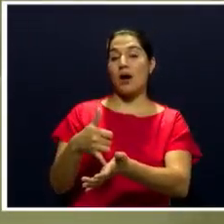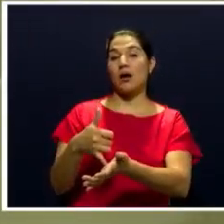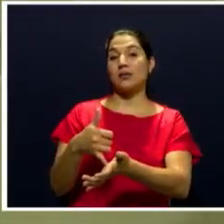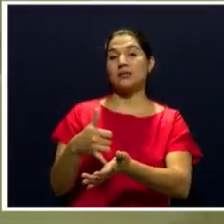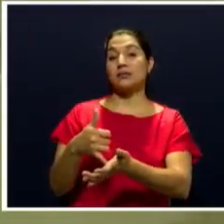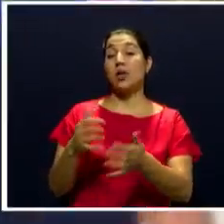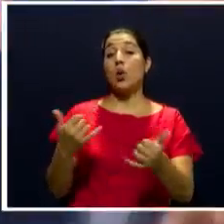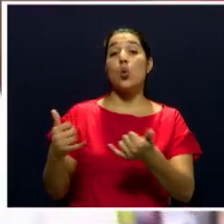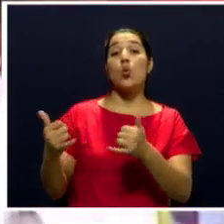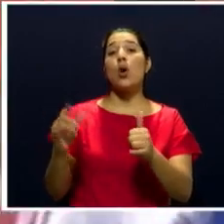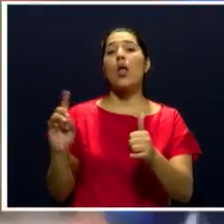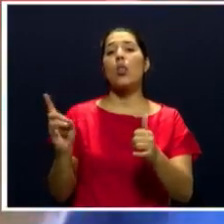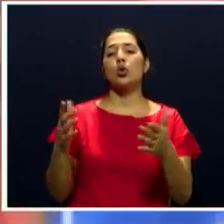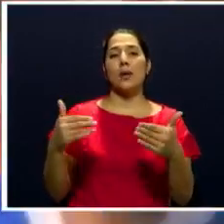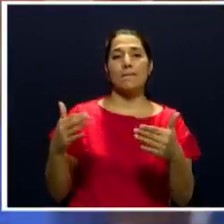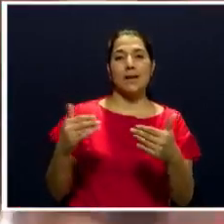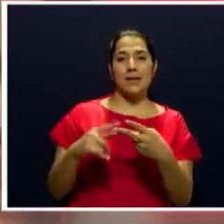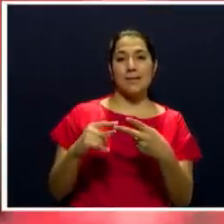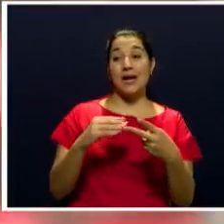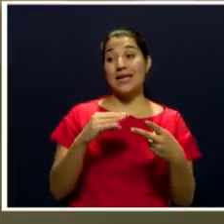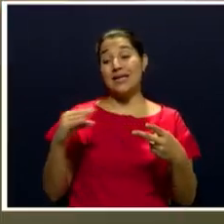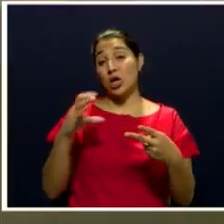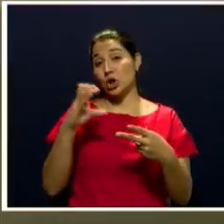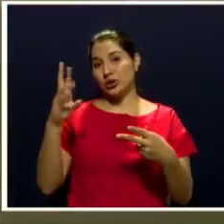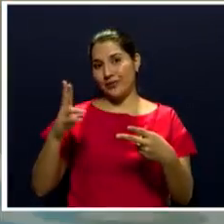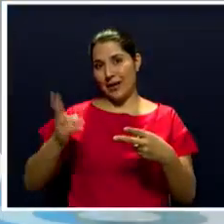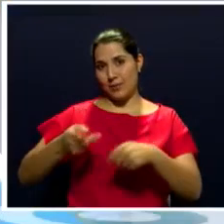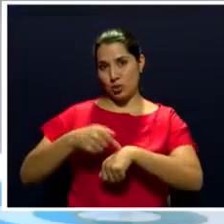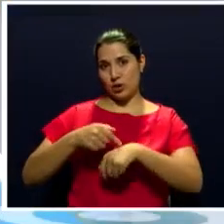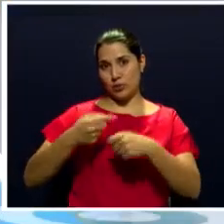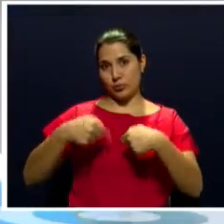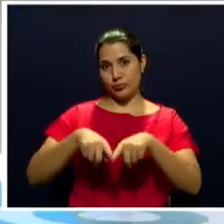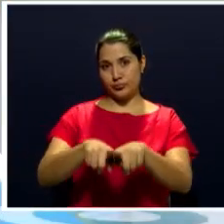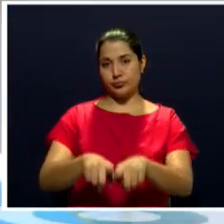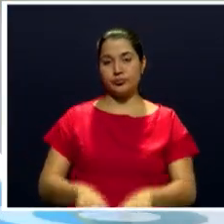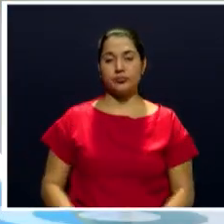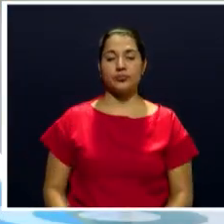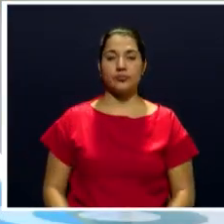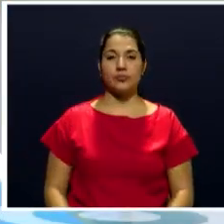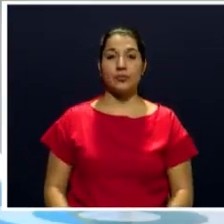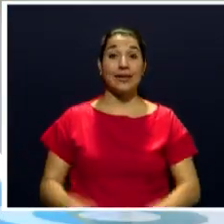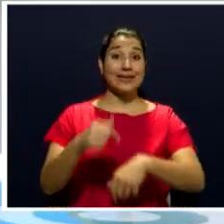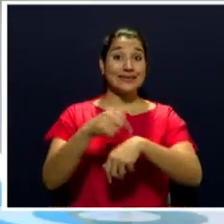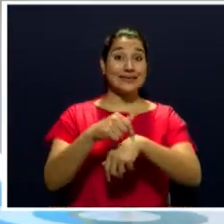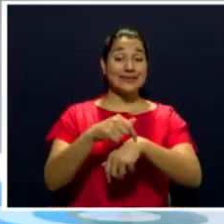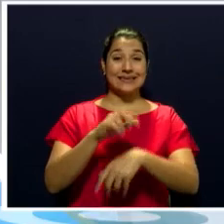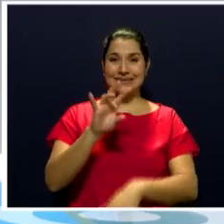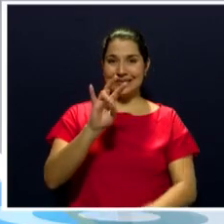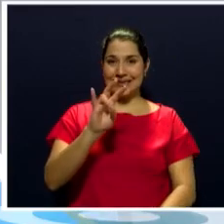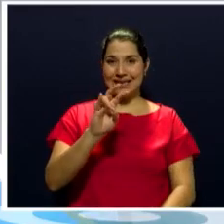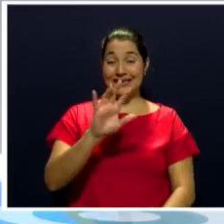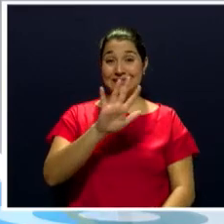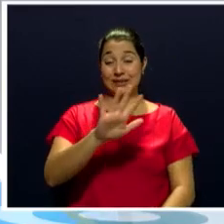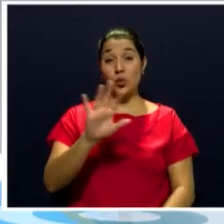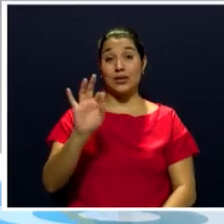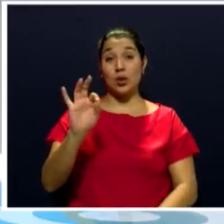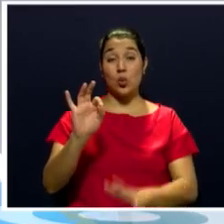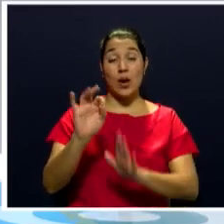representada y jugada en Panamá y en Costa Rica de manera conjunta. Y a las 7 de la noche con